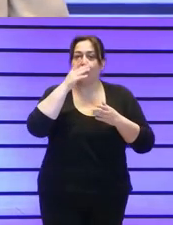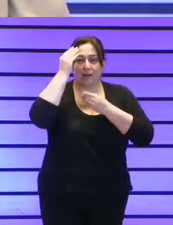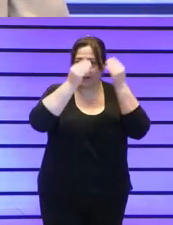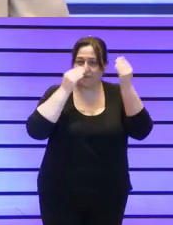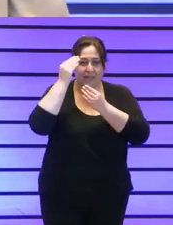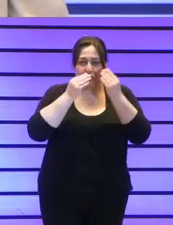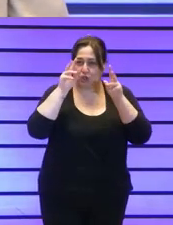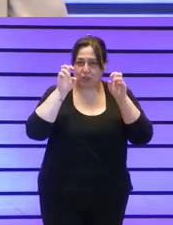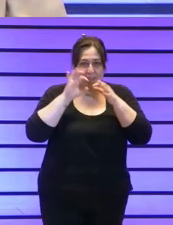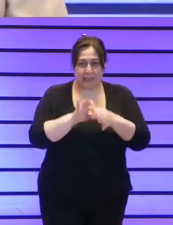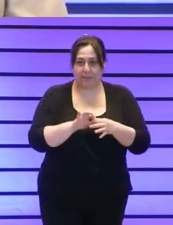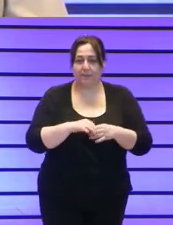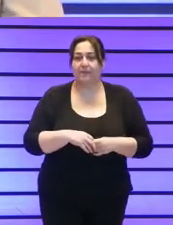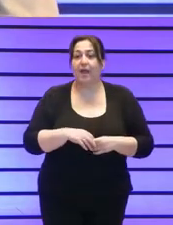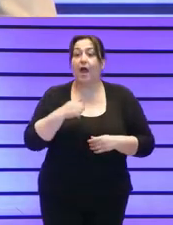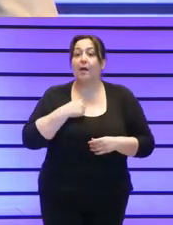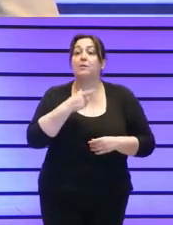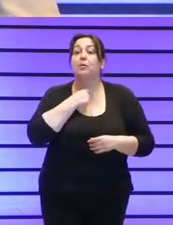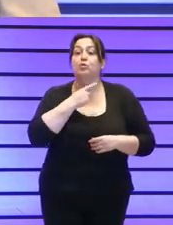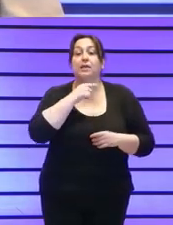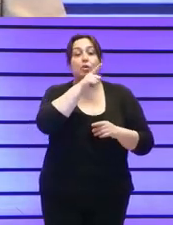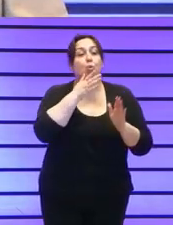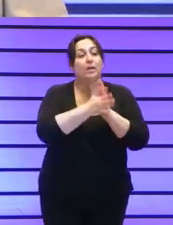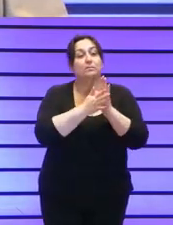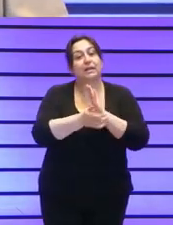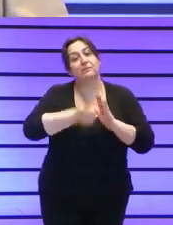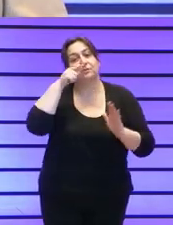asunto. Y a mí me gustaría pues, que profundizaras en esa cuestión